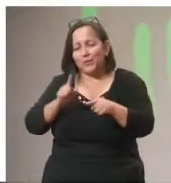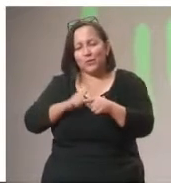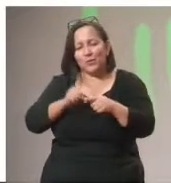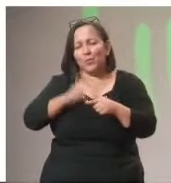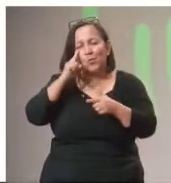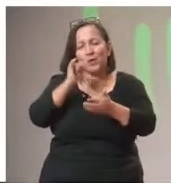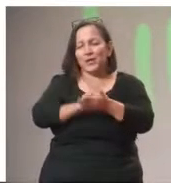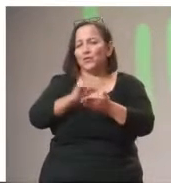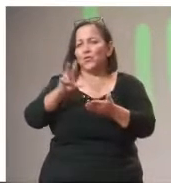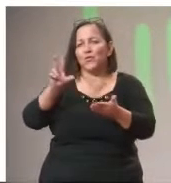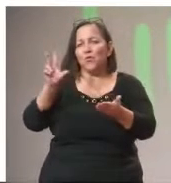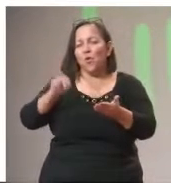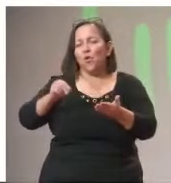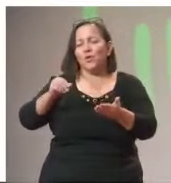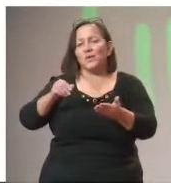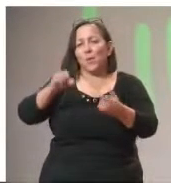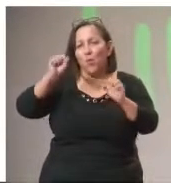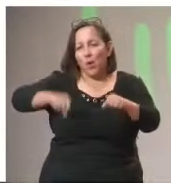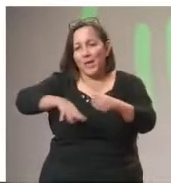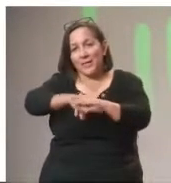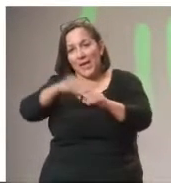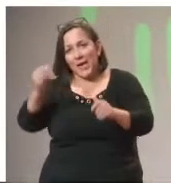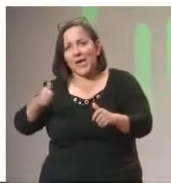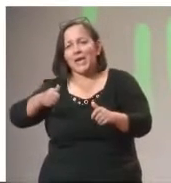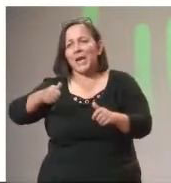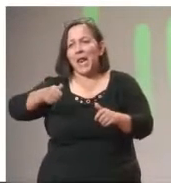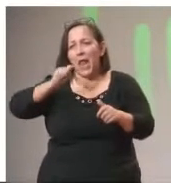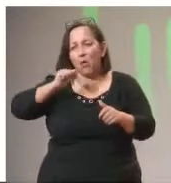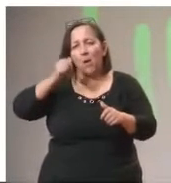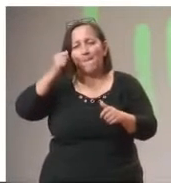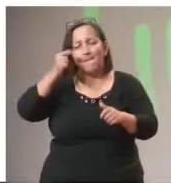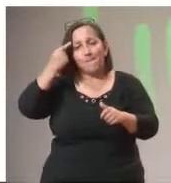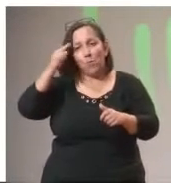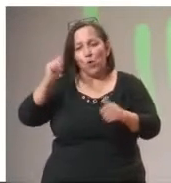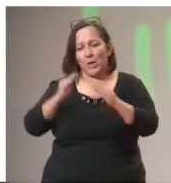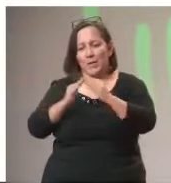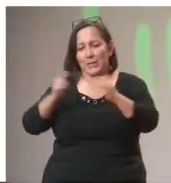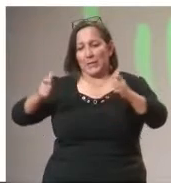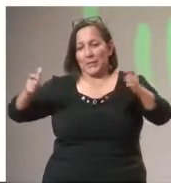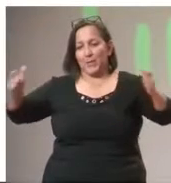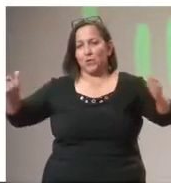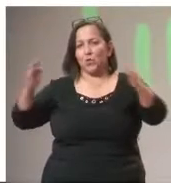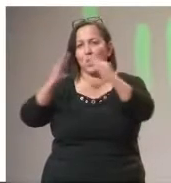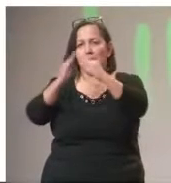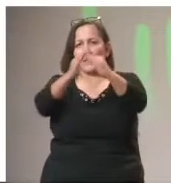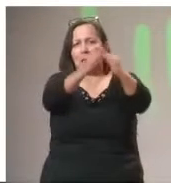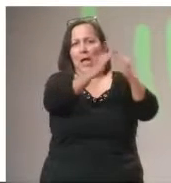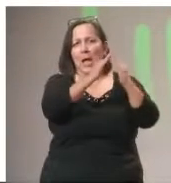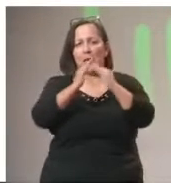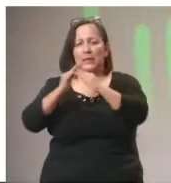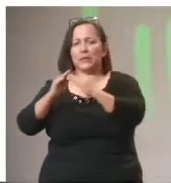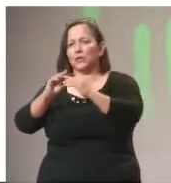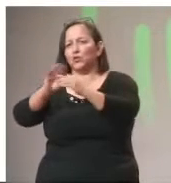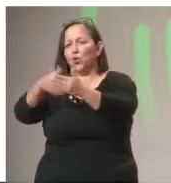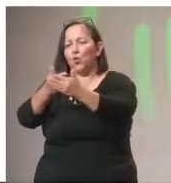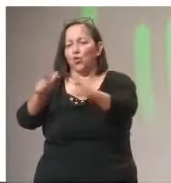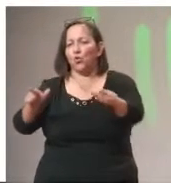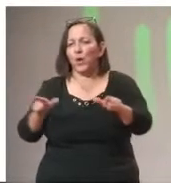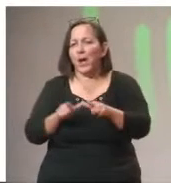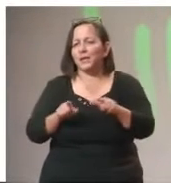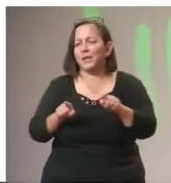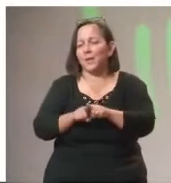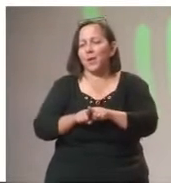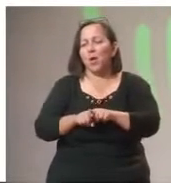producido por el crecimiento urbanístico. Entonces, en conclusión, en una época lluviosa normal